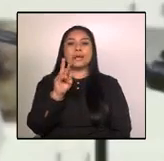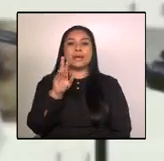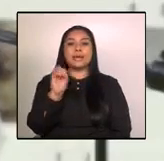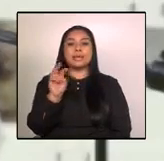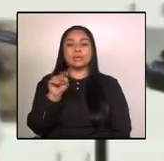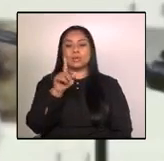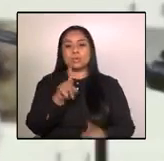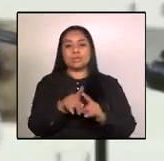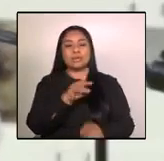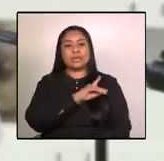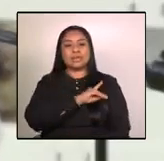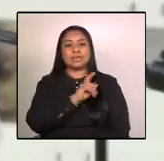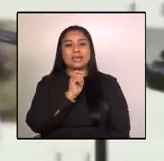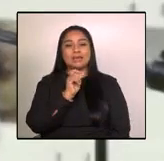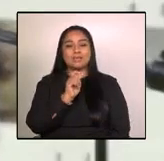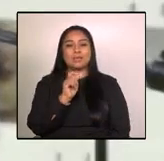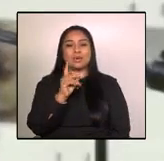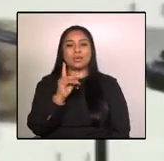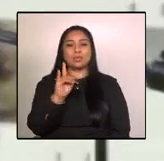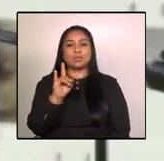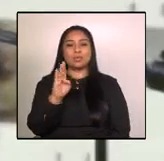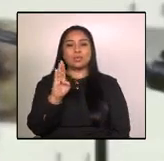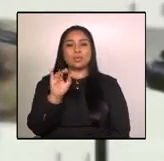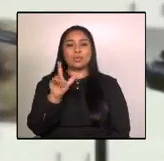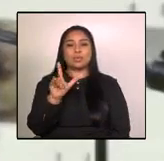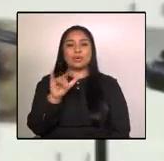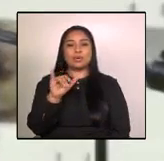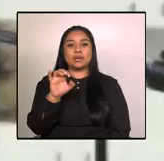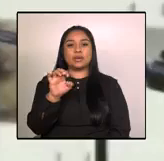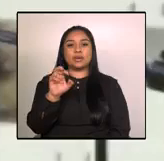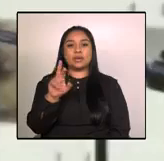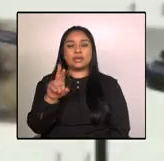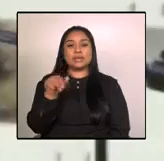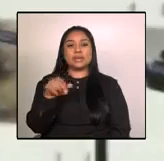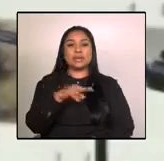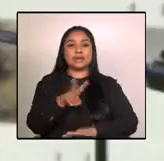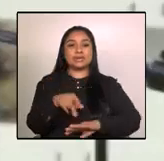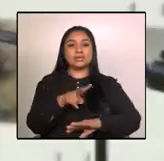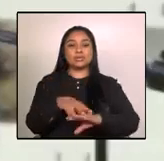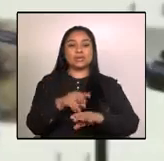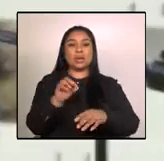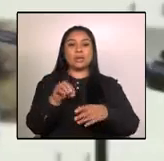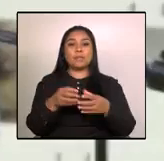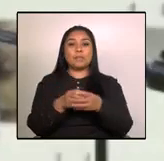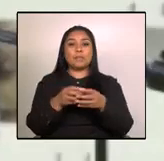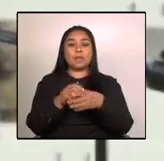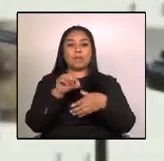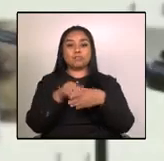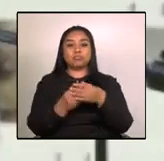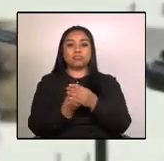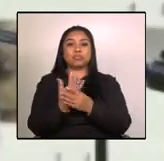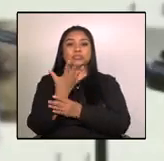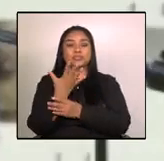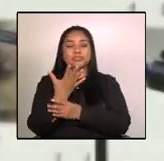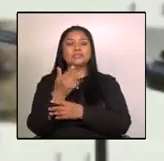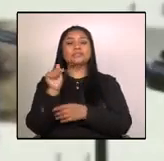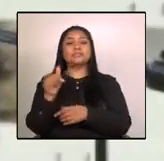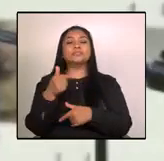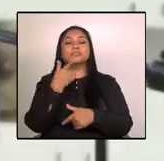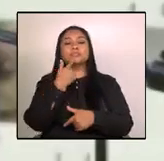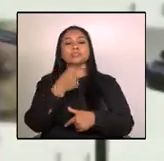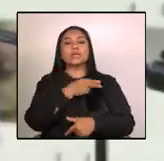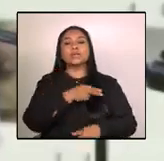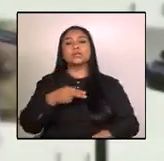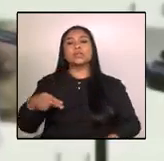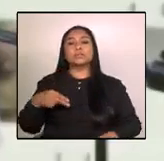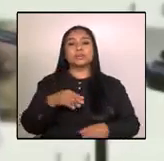compañero diputado Duvalier Castañón del Listado Nacional por Movimiento Semilla. En nombre de